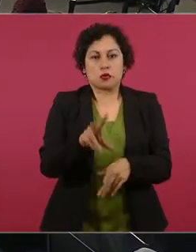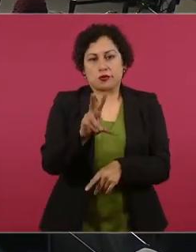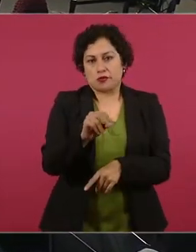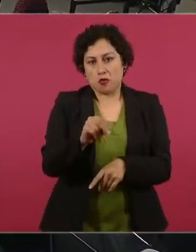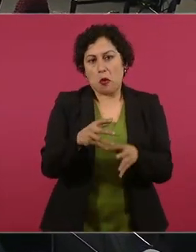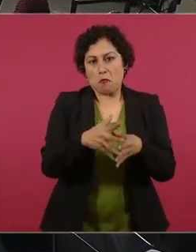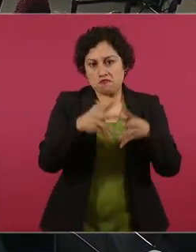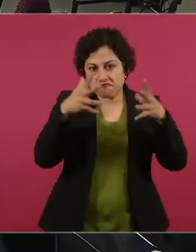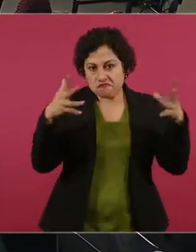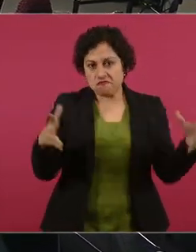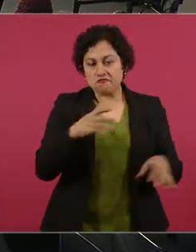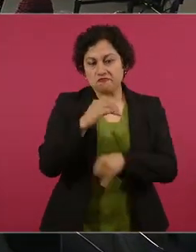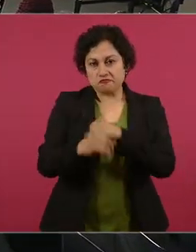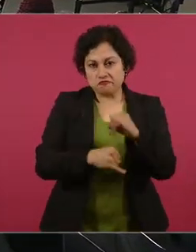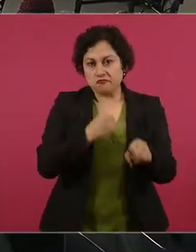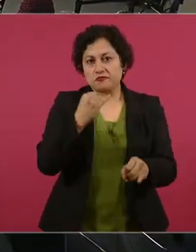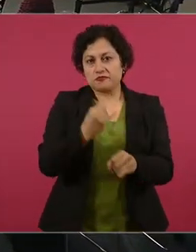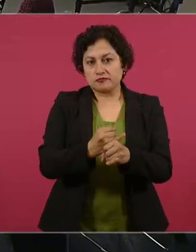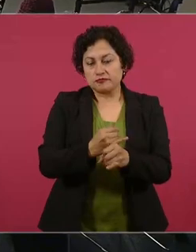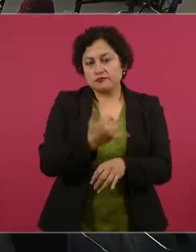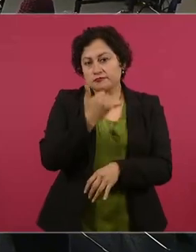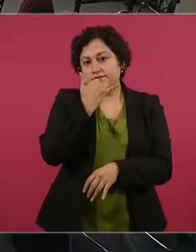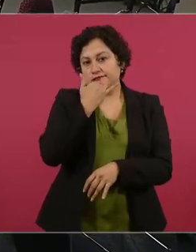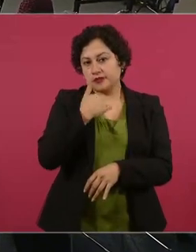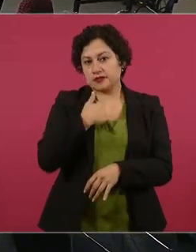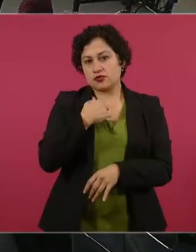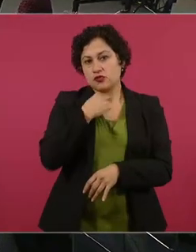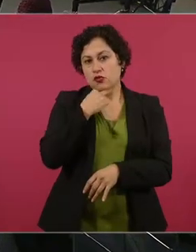no hablo inglés y